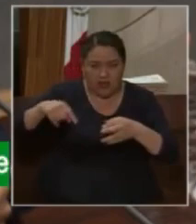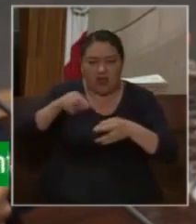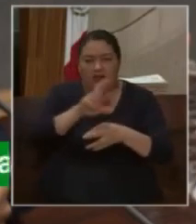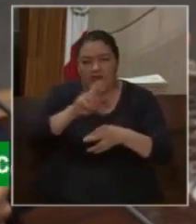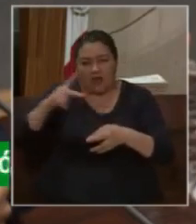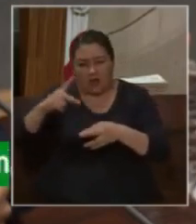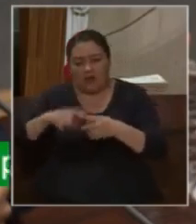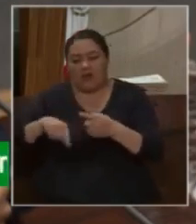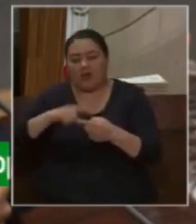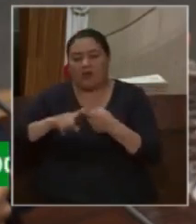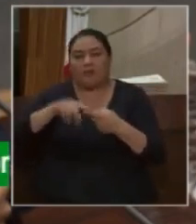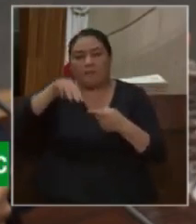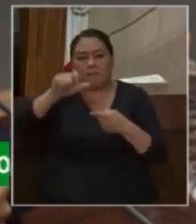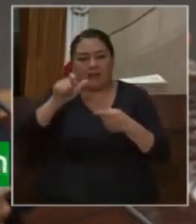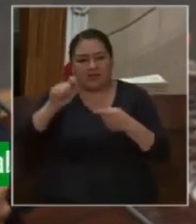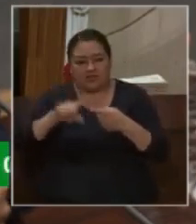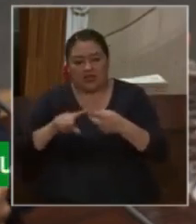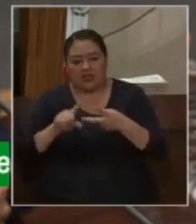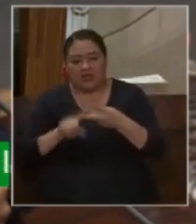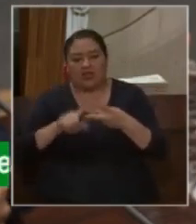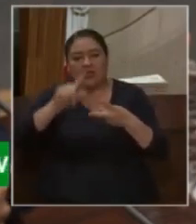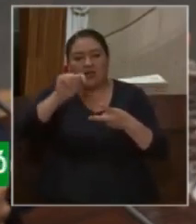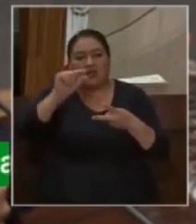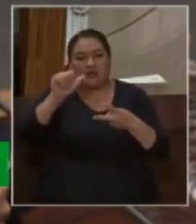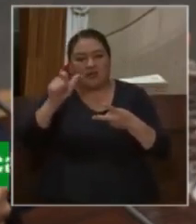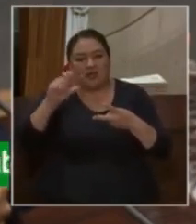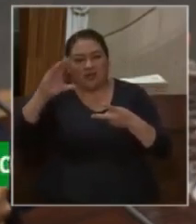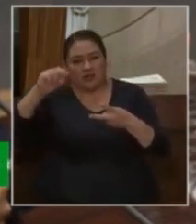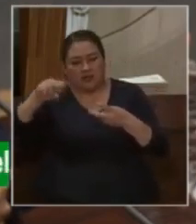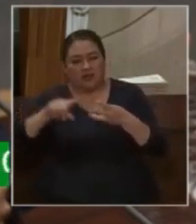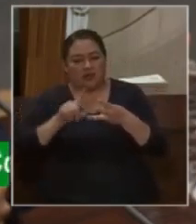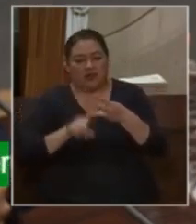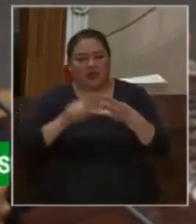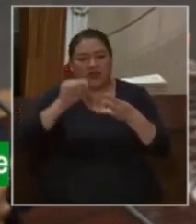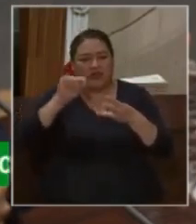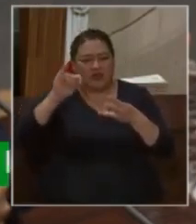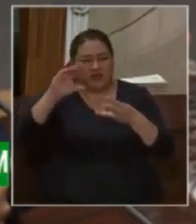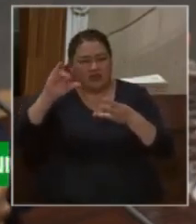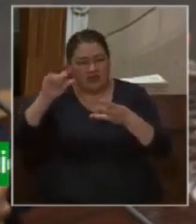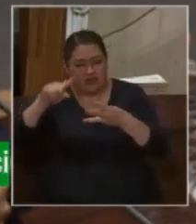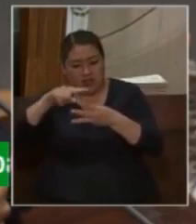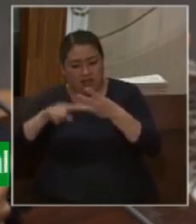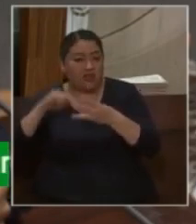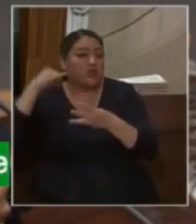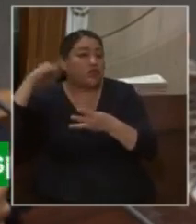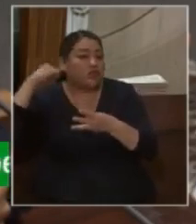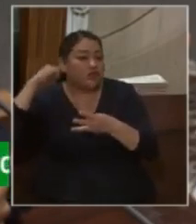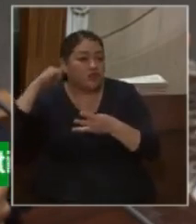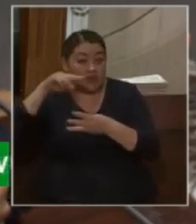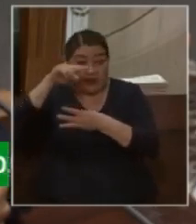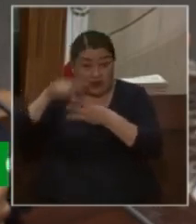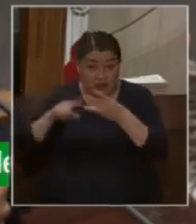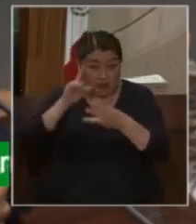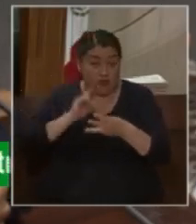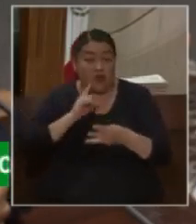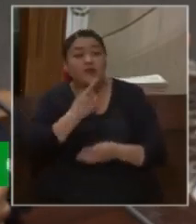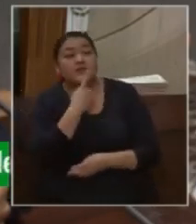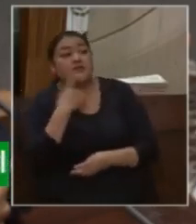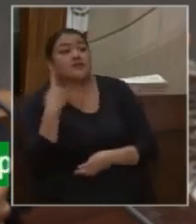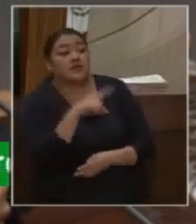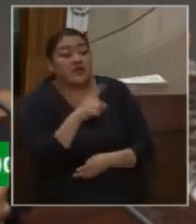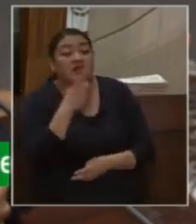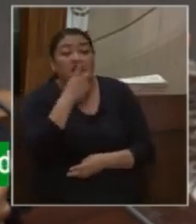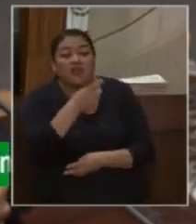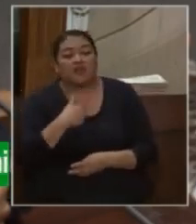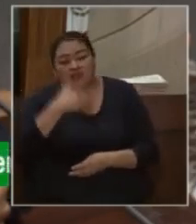Zamal, Maxcanú y Tizimín, todos en el estado de Yucatán. En relación a los agravios de las recurrentes, dirigidos a evidenciar una